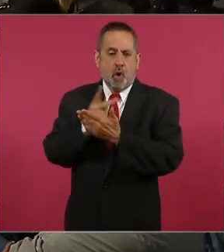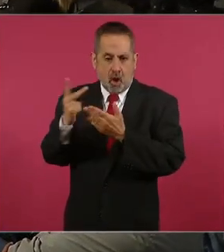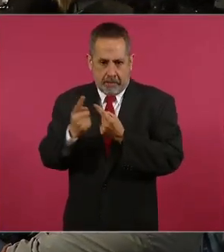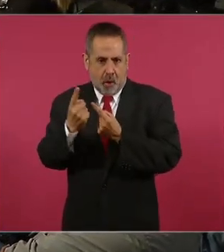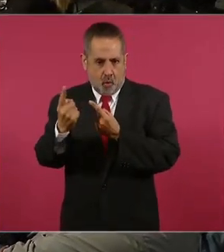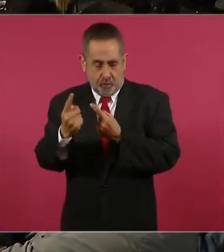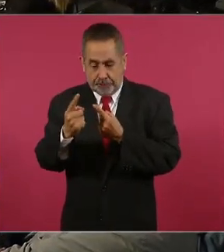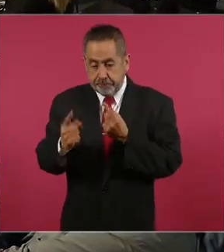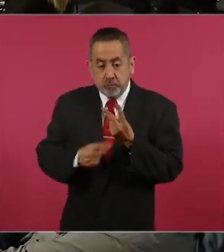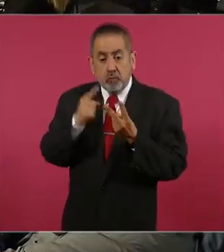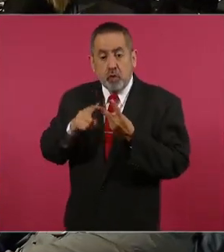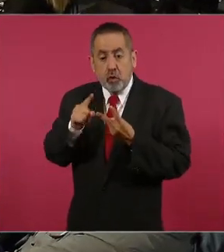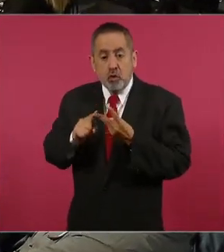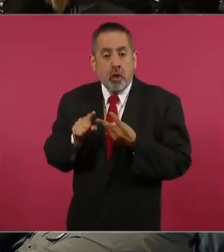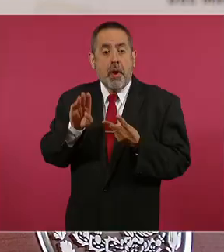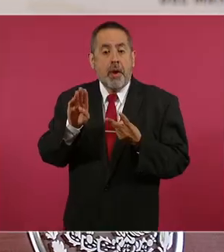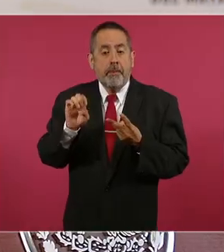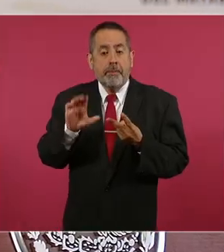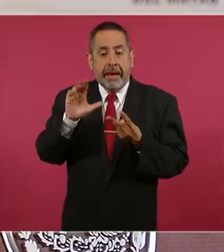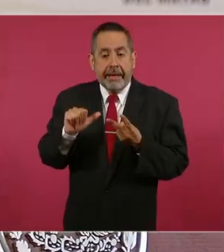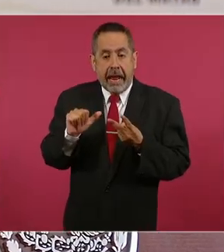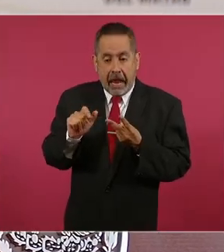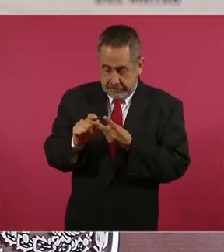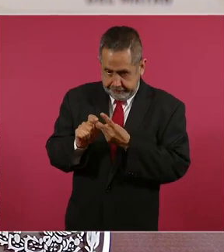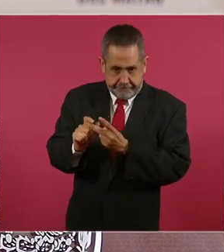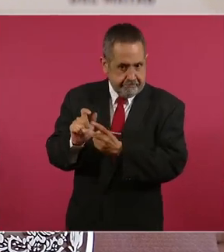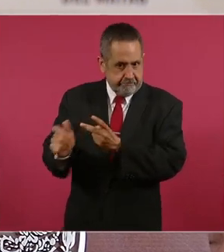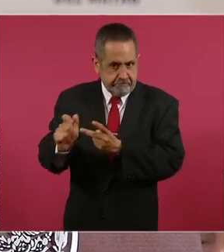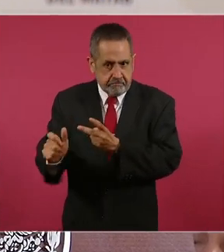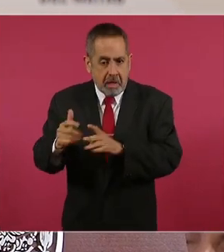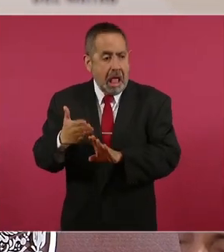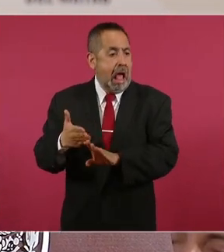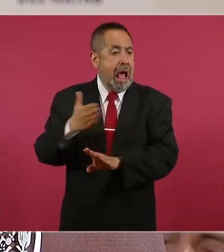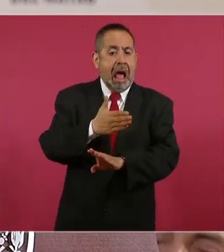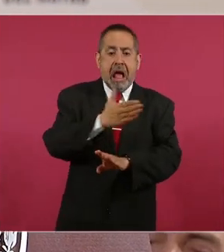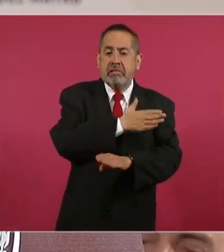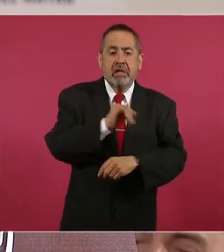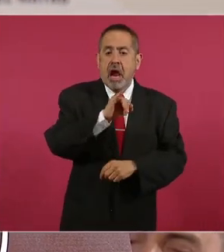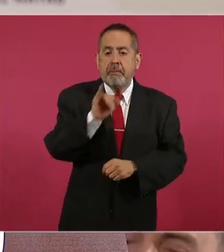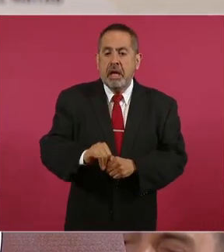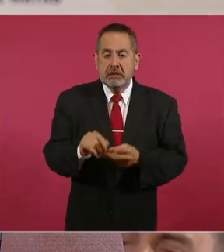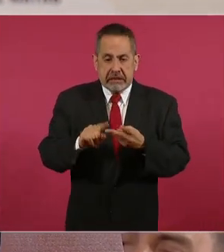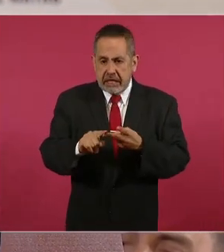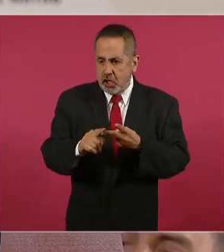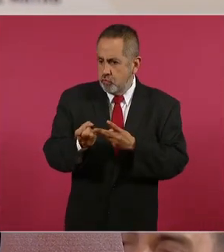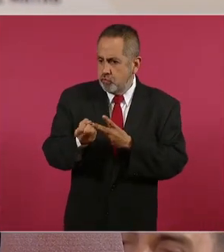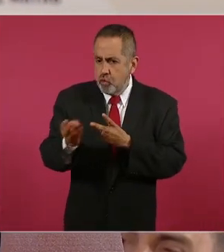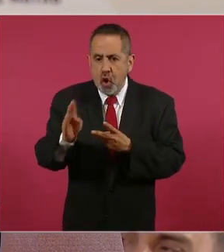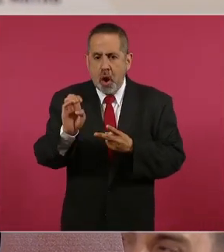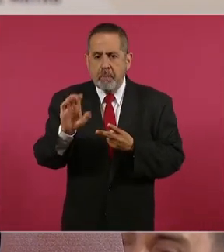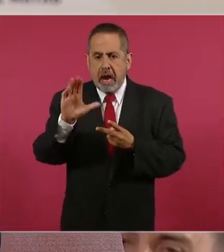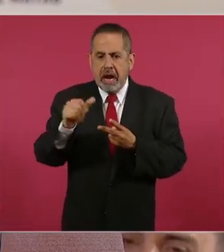historia de México se habían entregado tantas becas